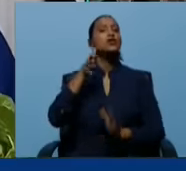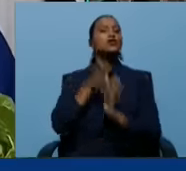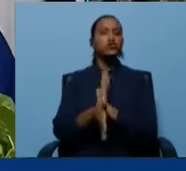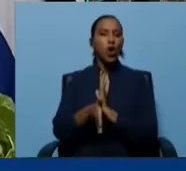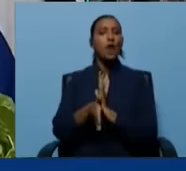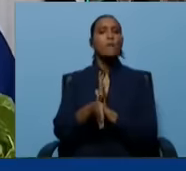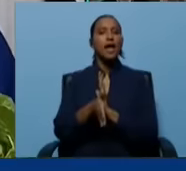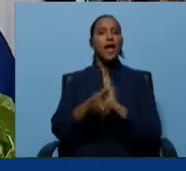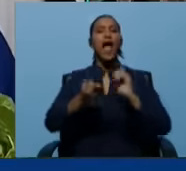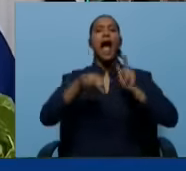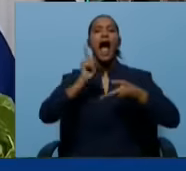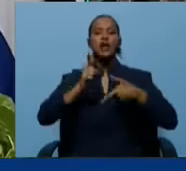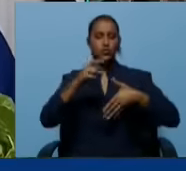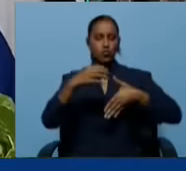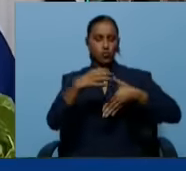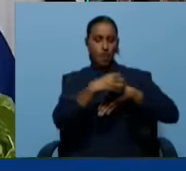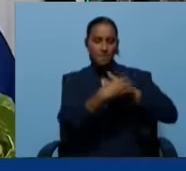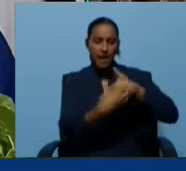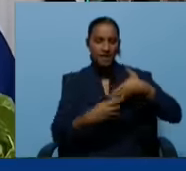latinoamericanos,